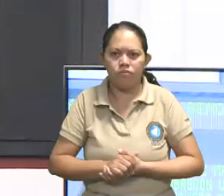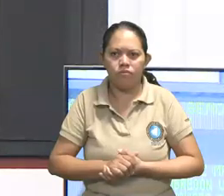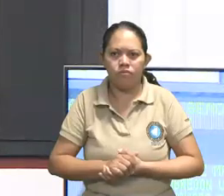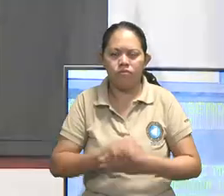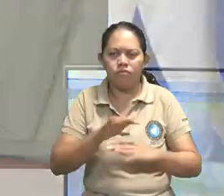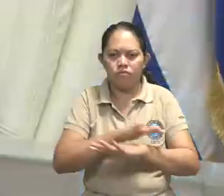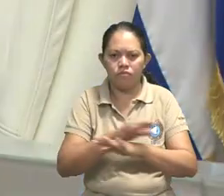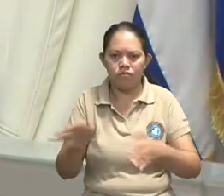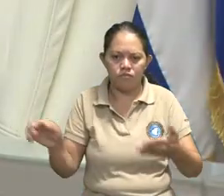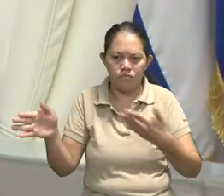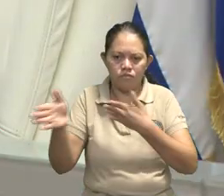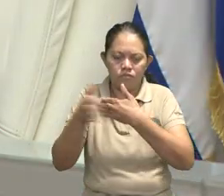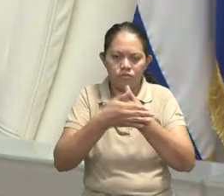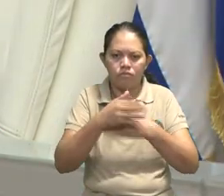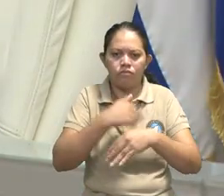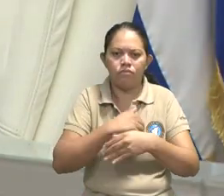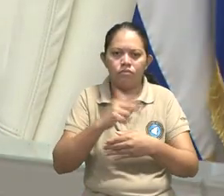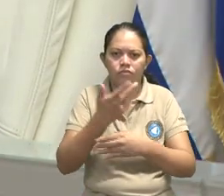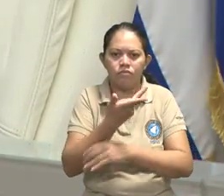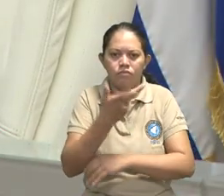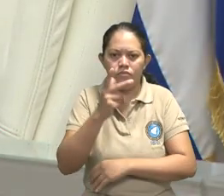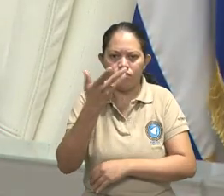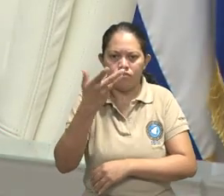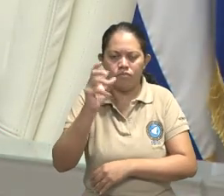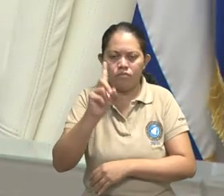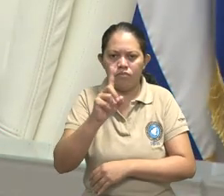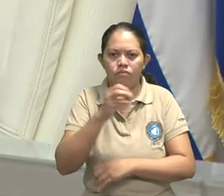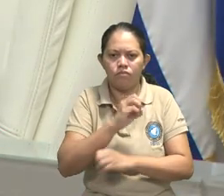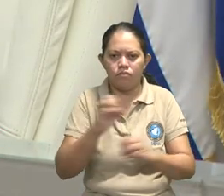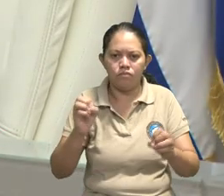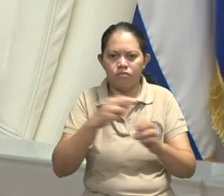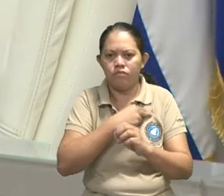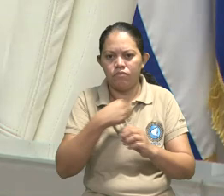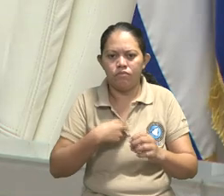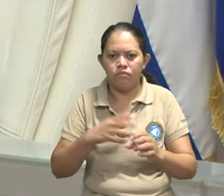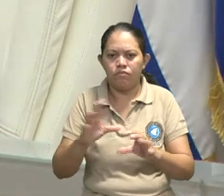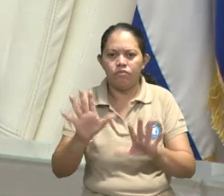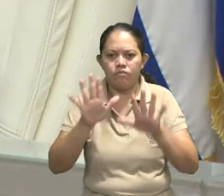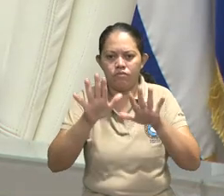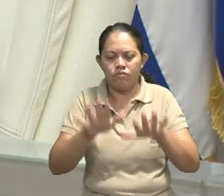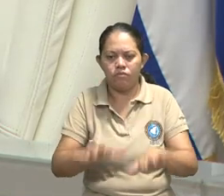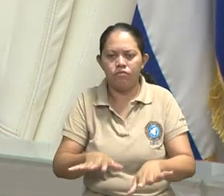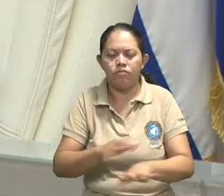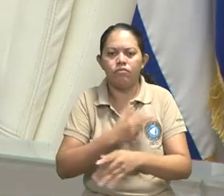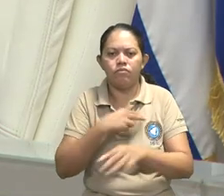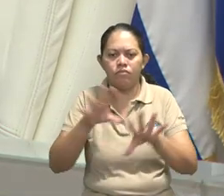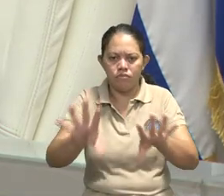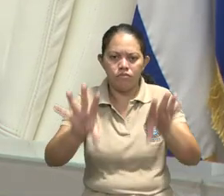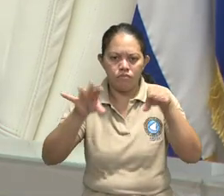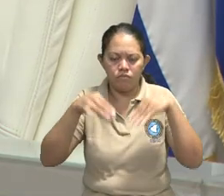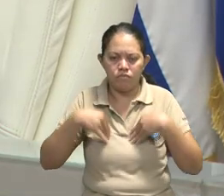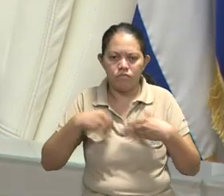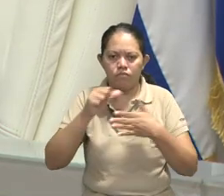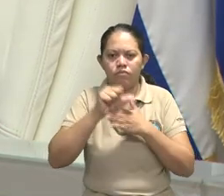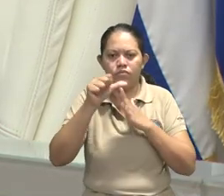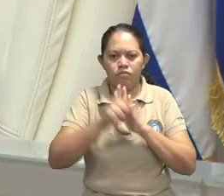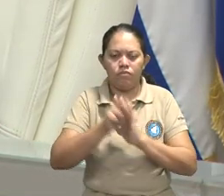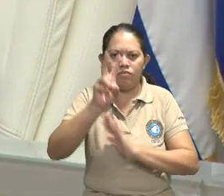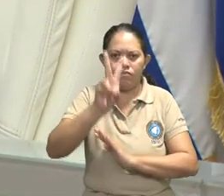Se cierra la votación, 91 votos a favor, 0 en contra, 0 abstenciones, 0 presentes. Se aprueba el artículo